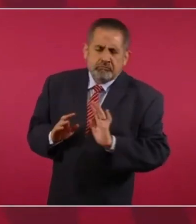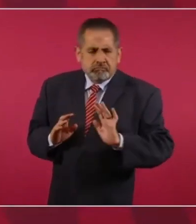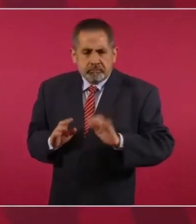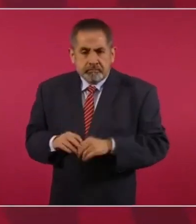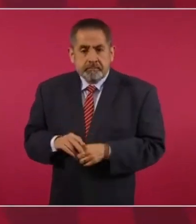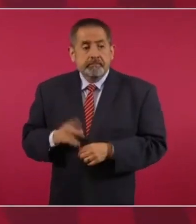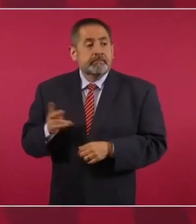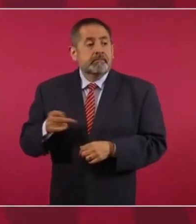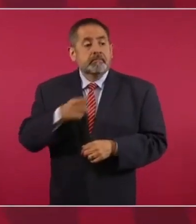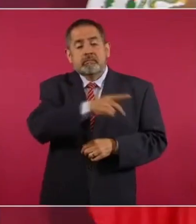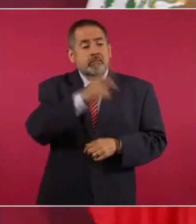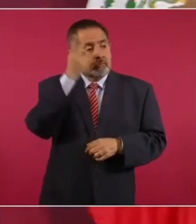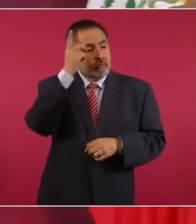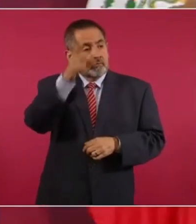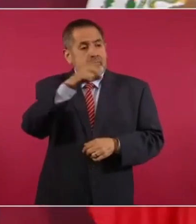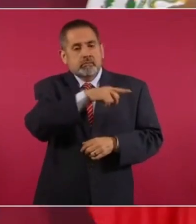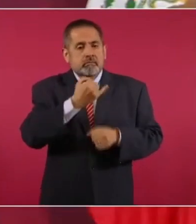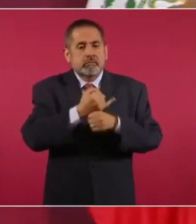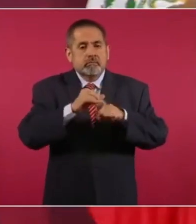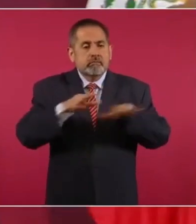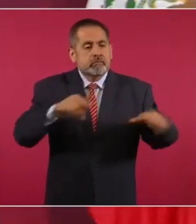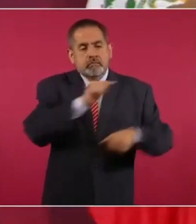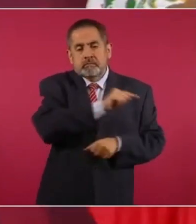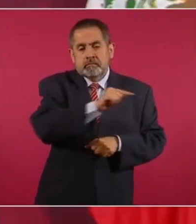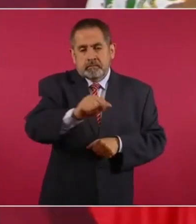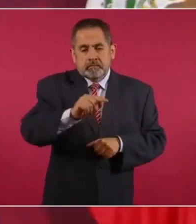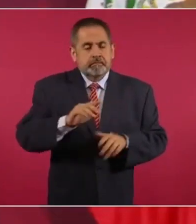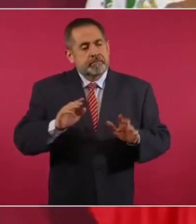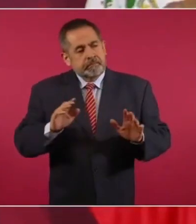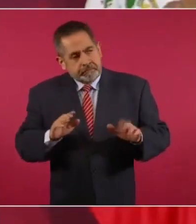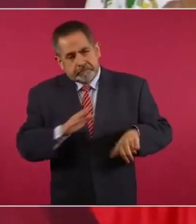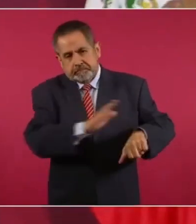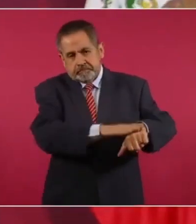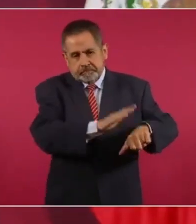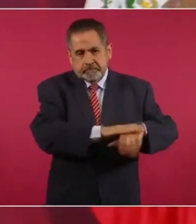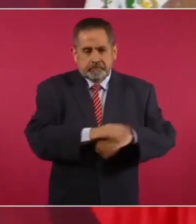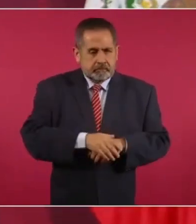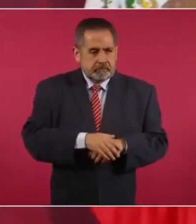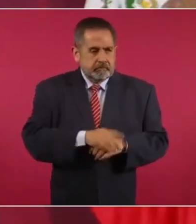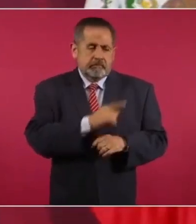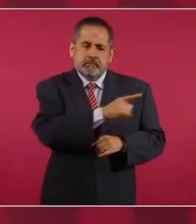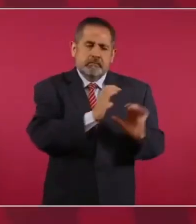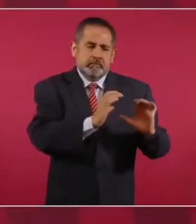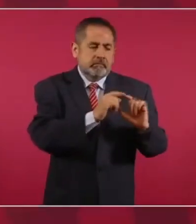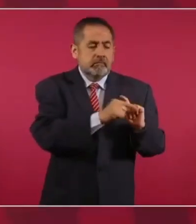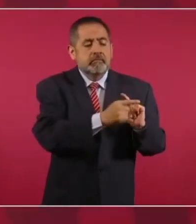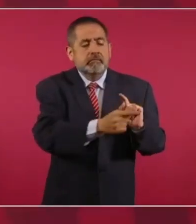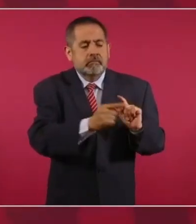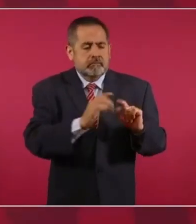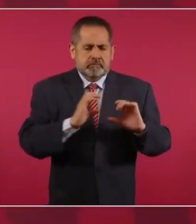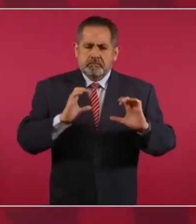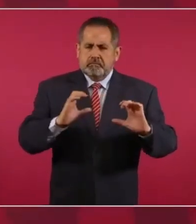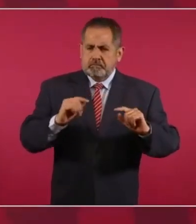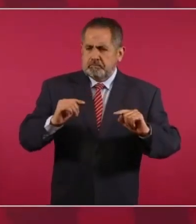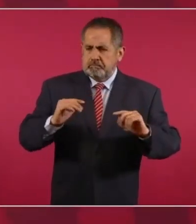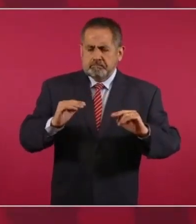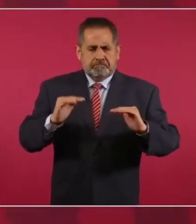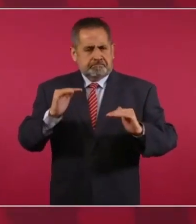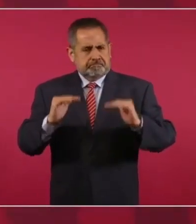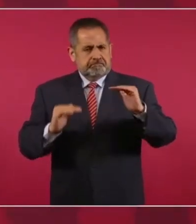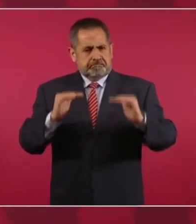de los medios de información convencionales, es que deberían de cuidar los equilibrios.